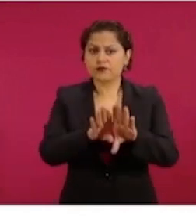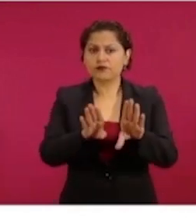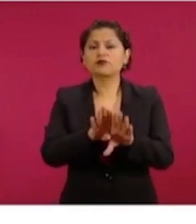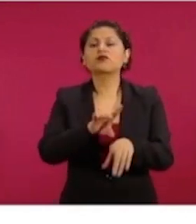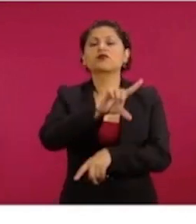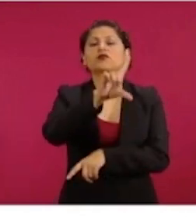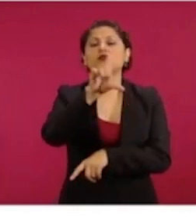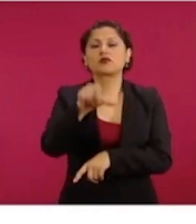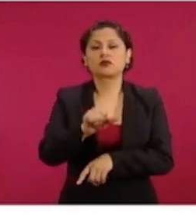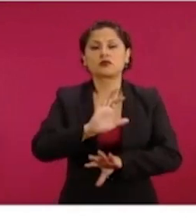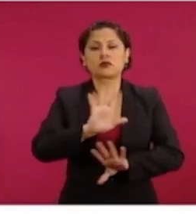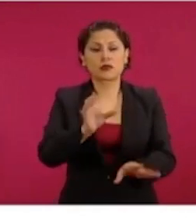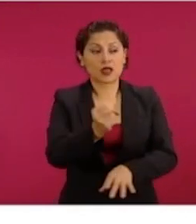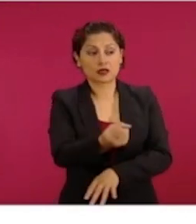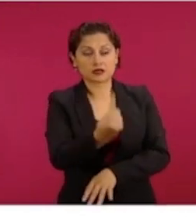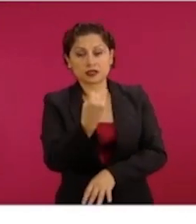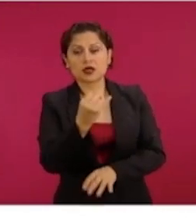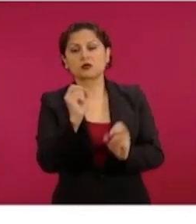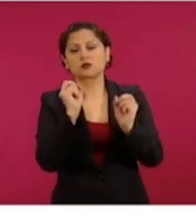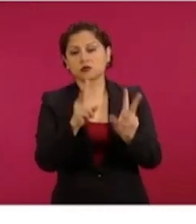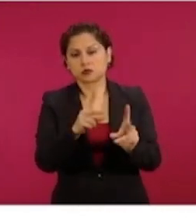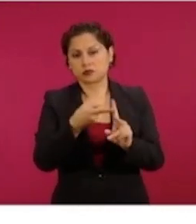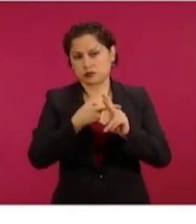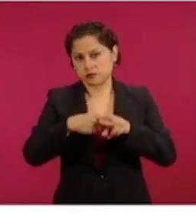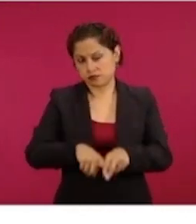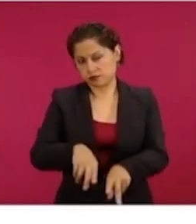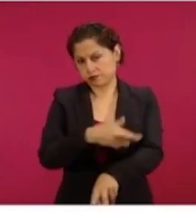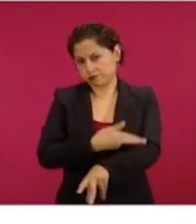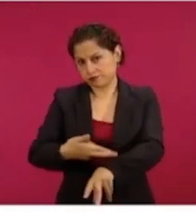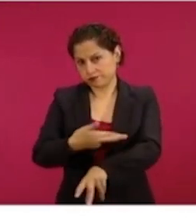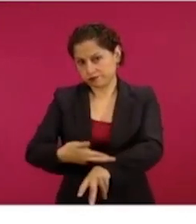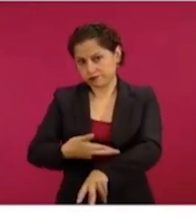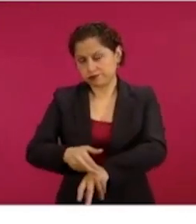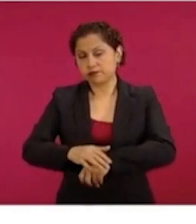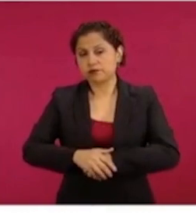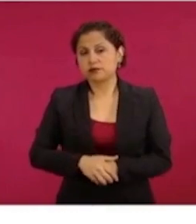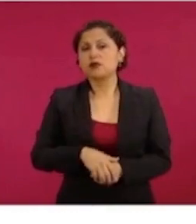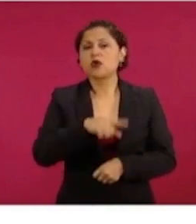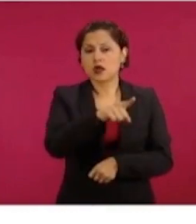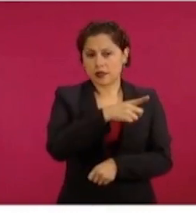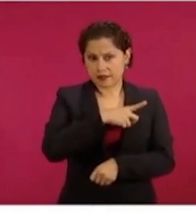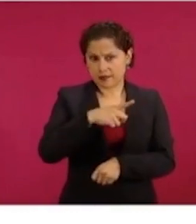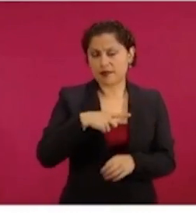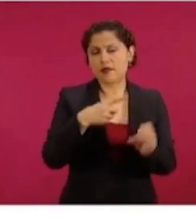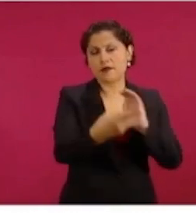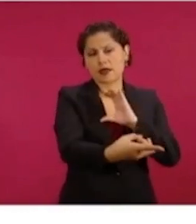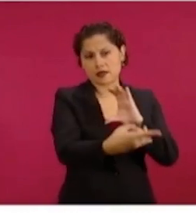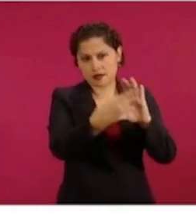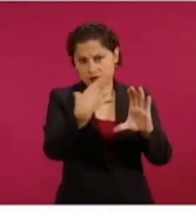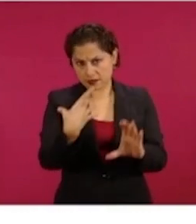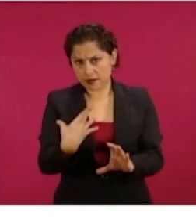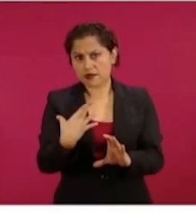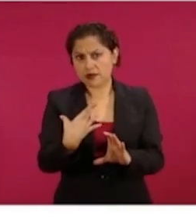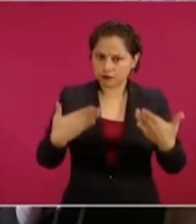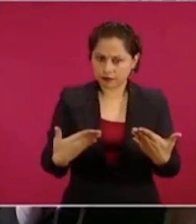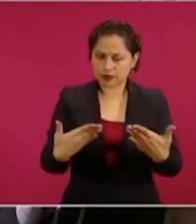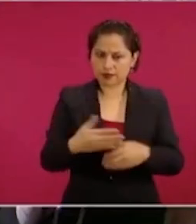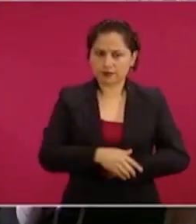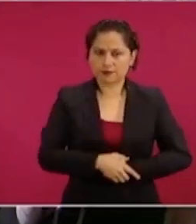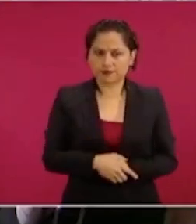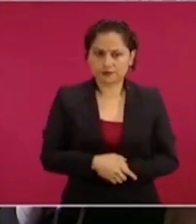recibir este apoyo. Ellos tendrán que enviar alguna documentación por su propio teléfono